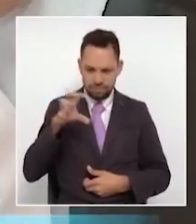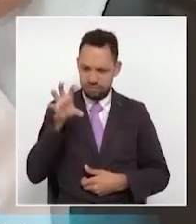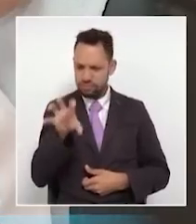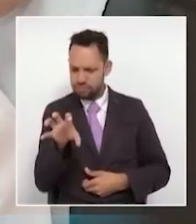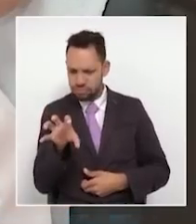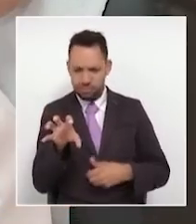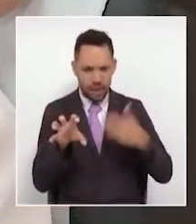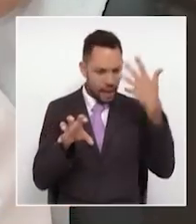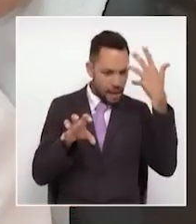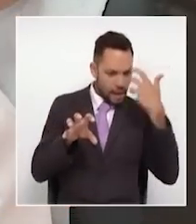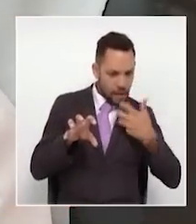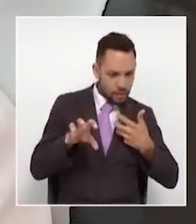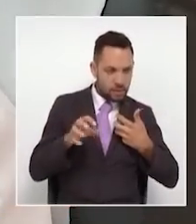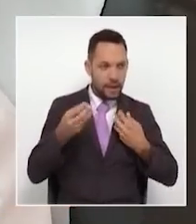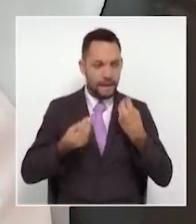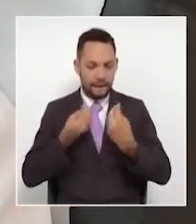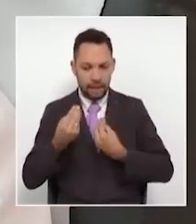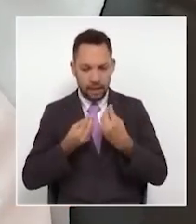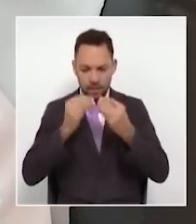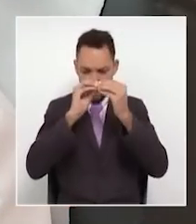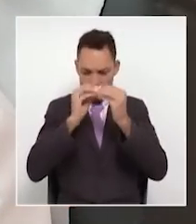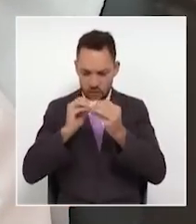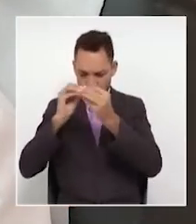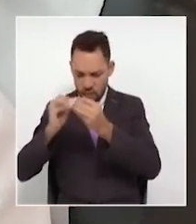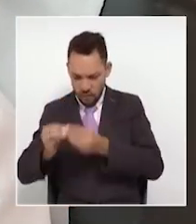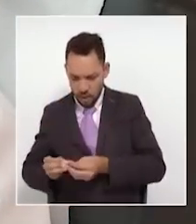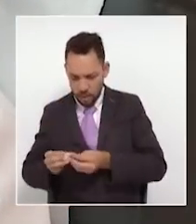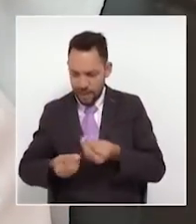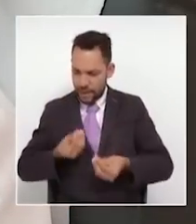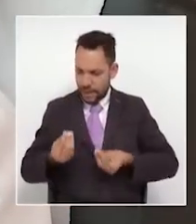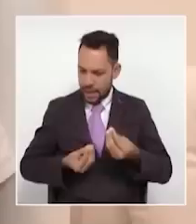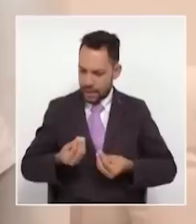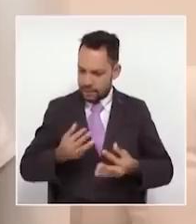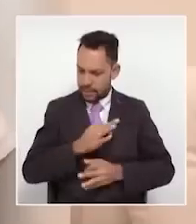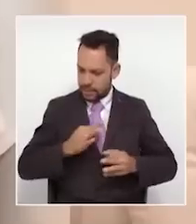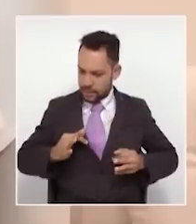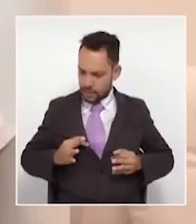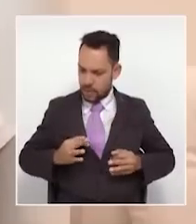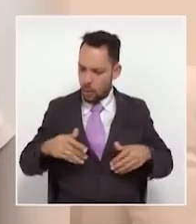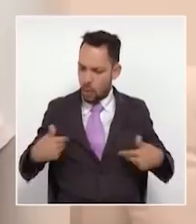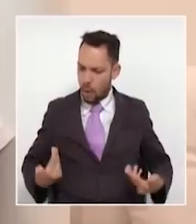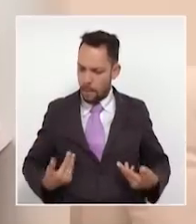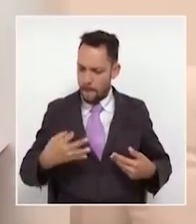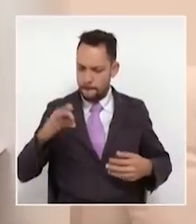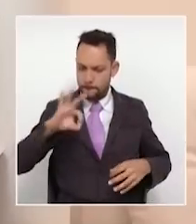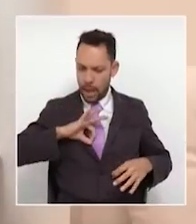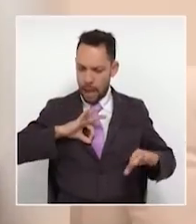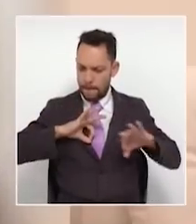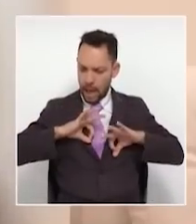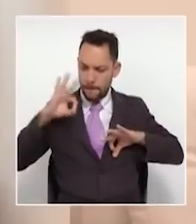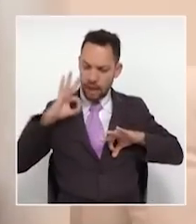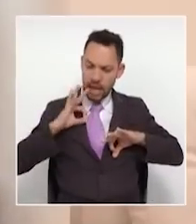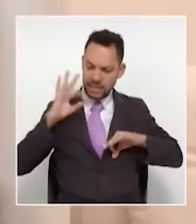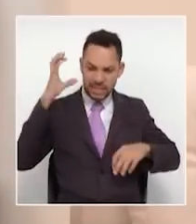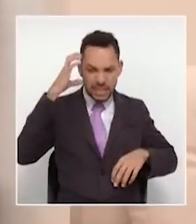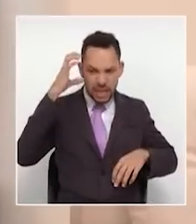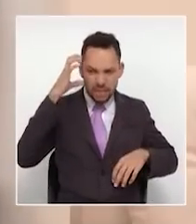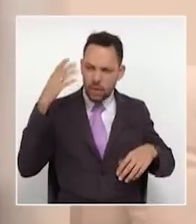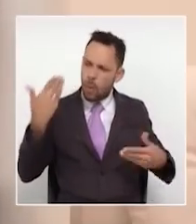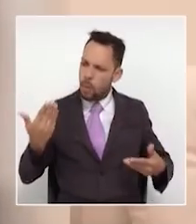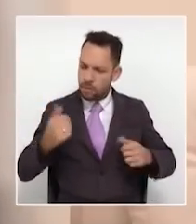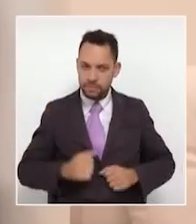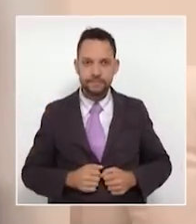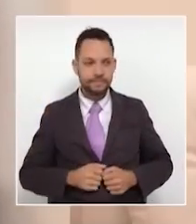procedimiento que me estás colocando en la cabeza y que estamos buscando con este mapeo de neurofeedback sin el mapeo